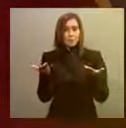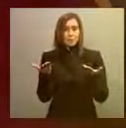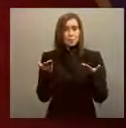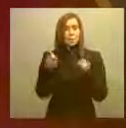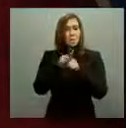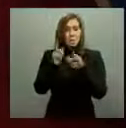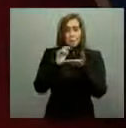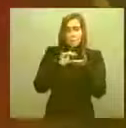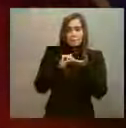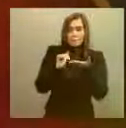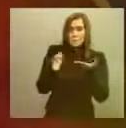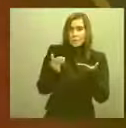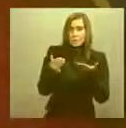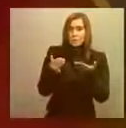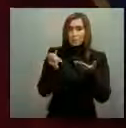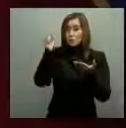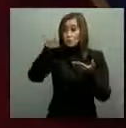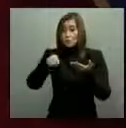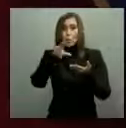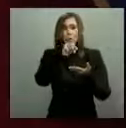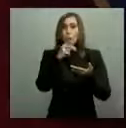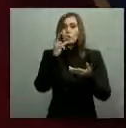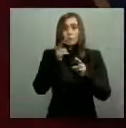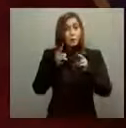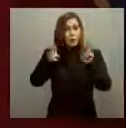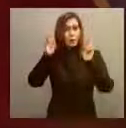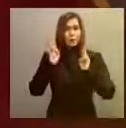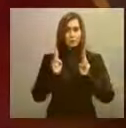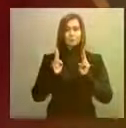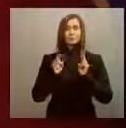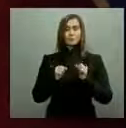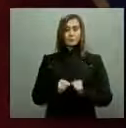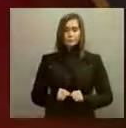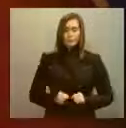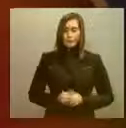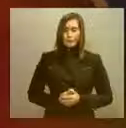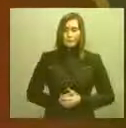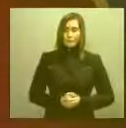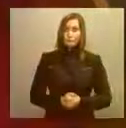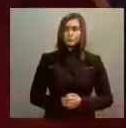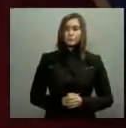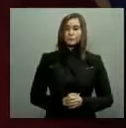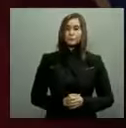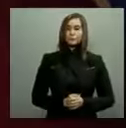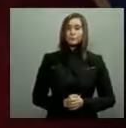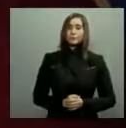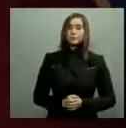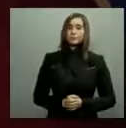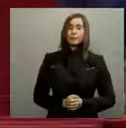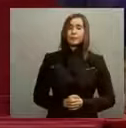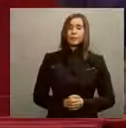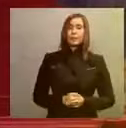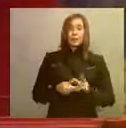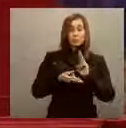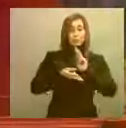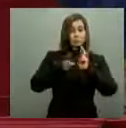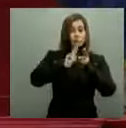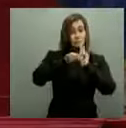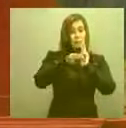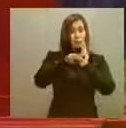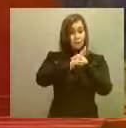permisos, diciendo que sí o que no, pero dando una respuesta rápida y oportuna. La reforma por la